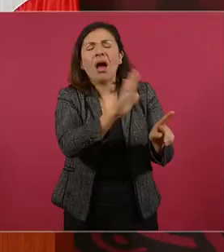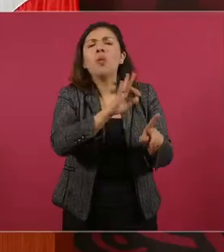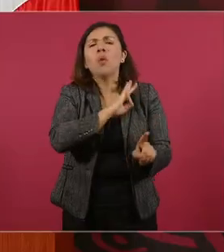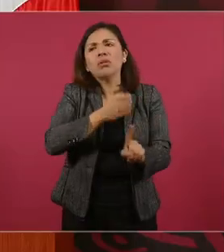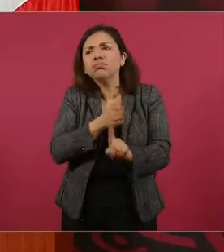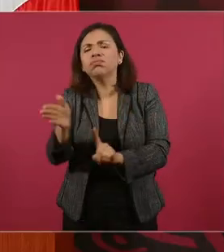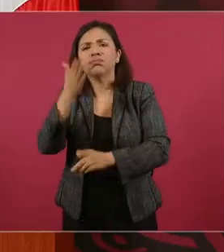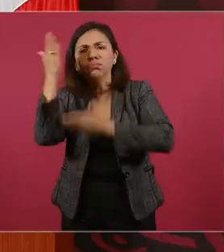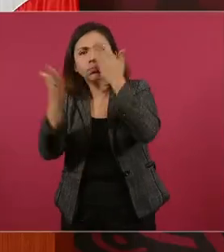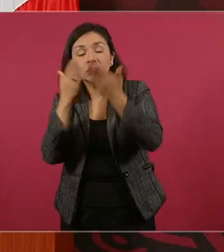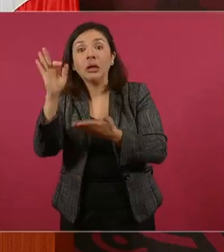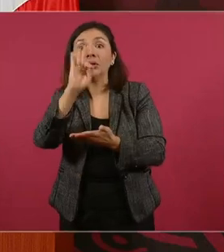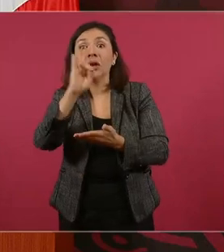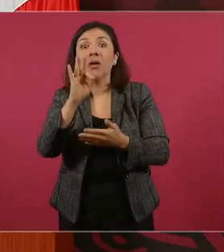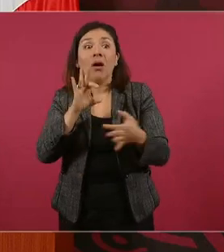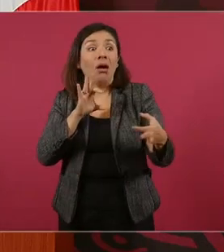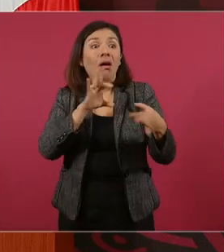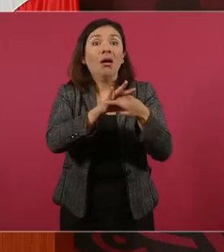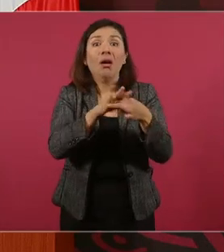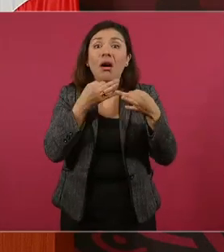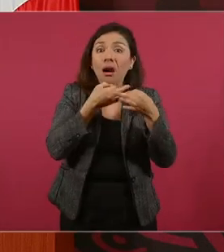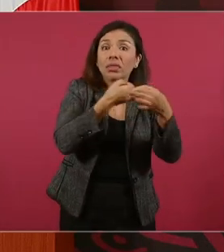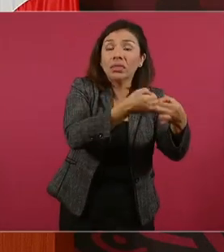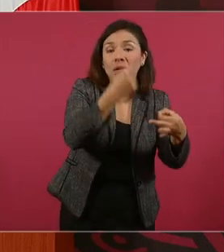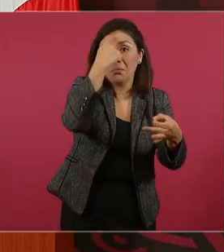Si no los enganchan y se los llevan,